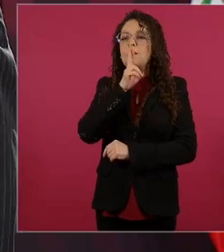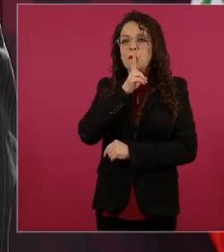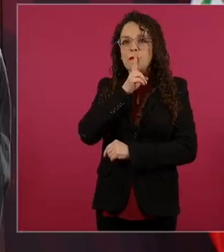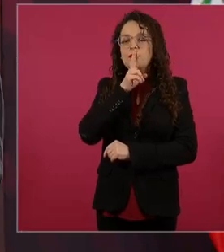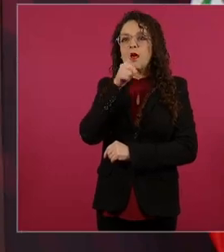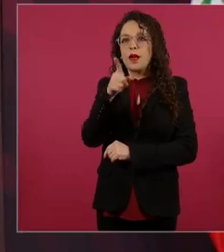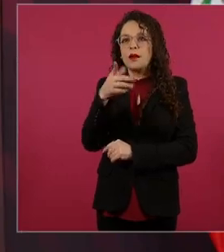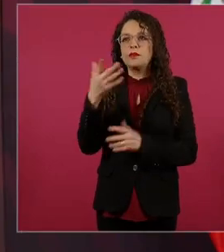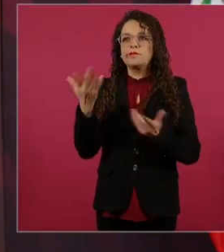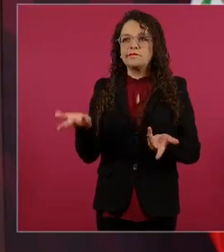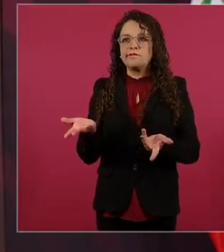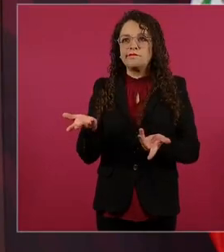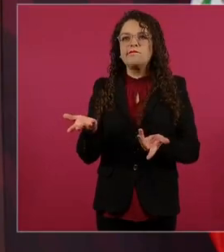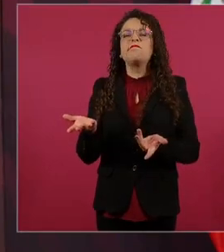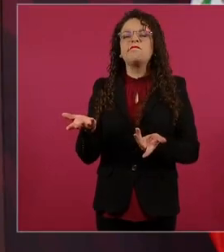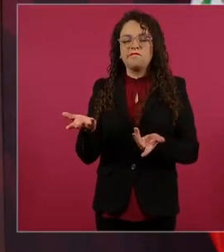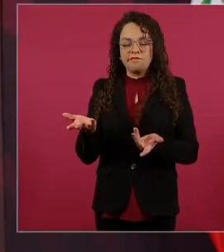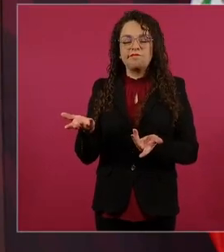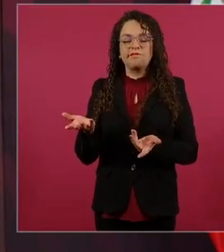un juez